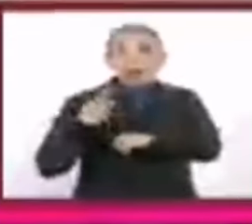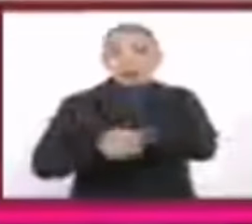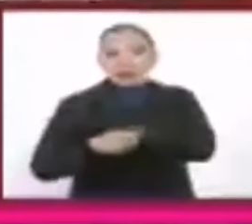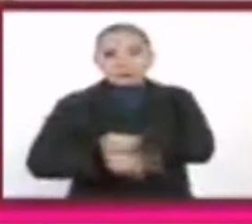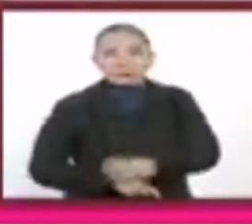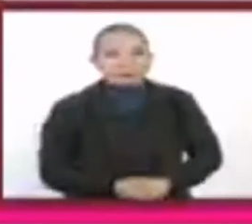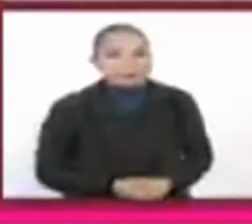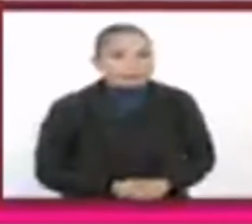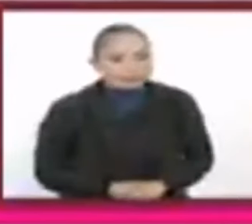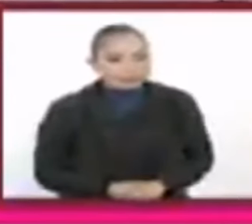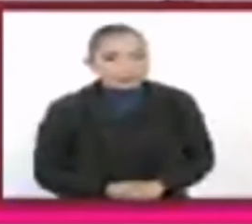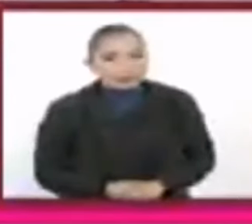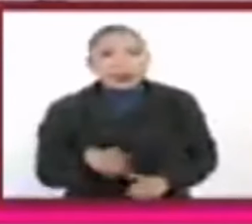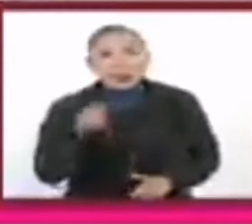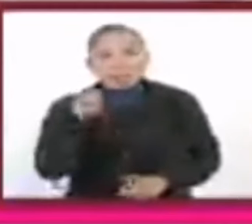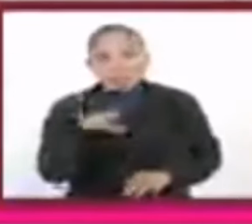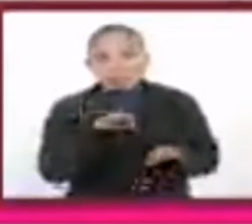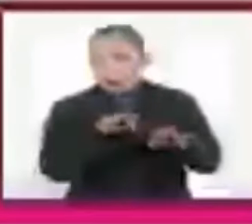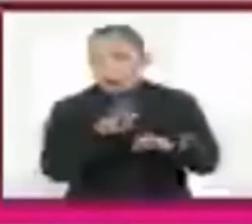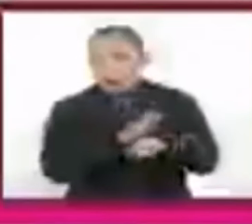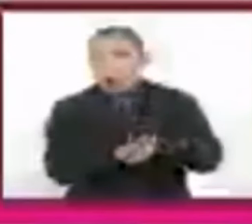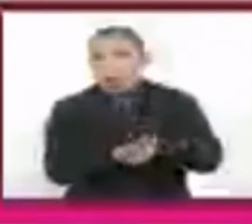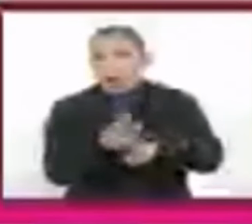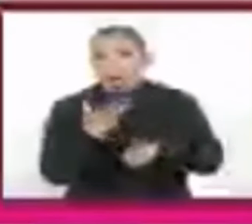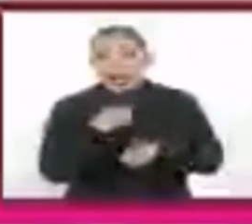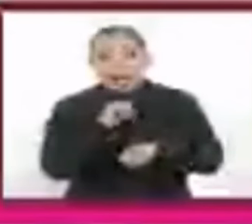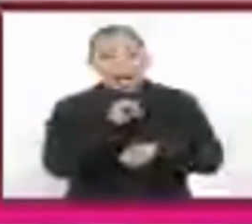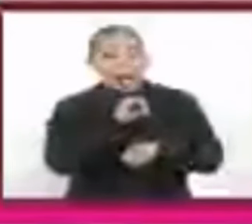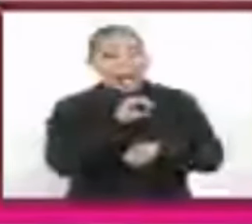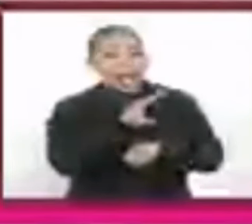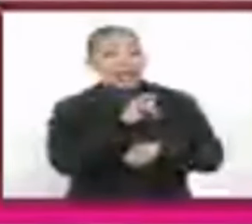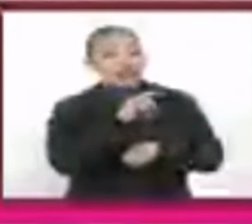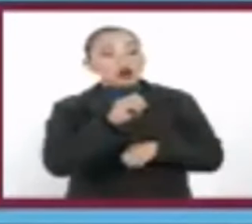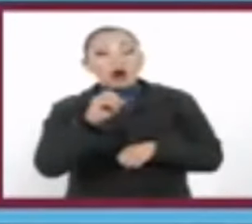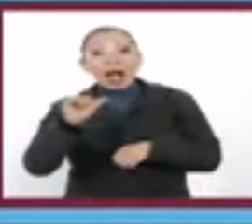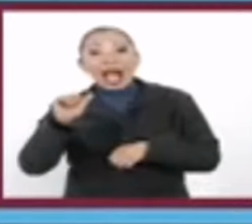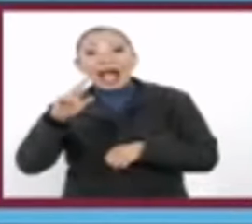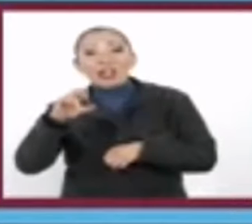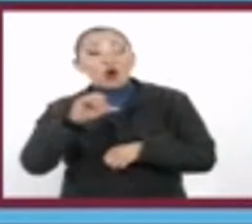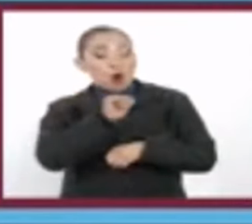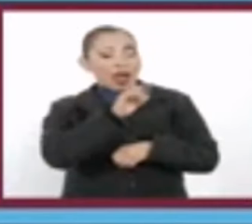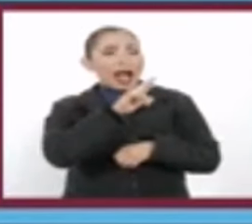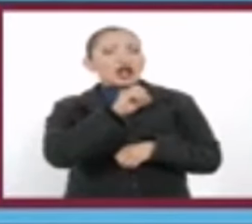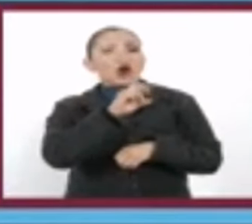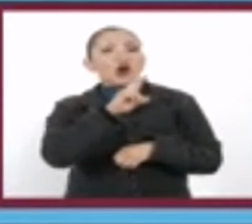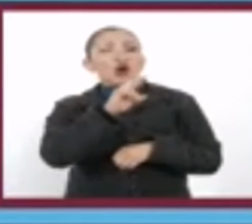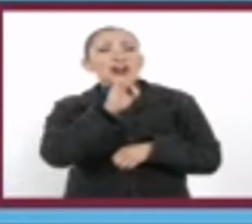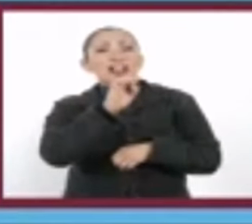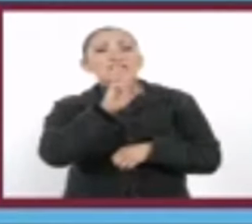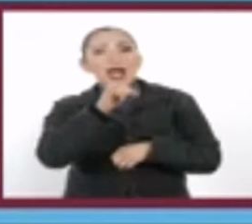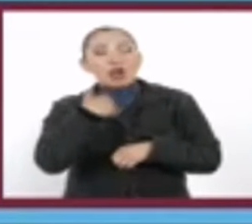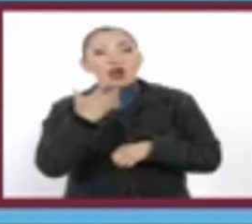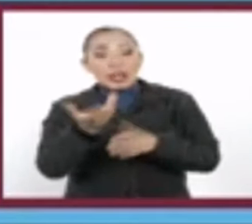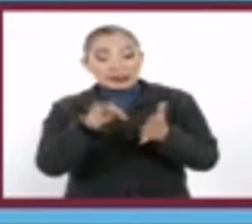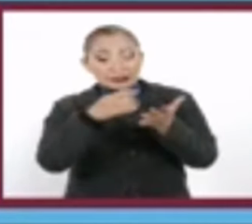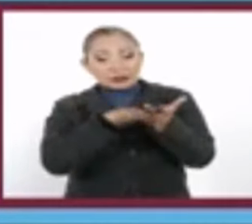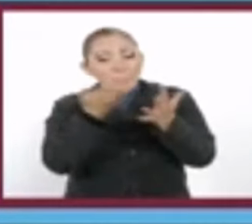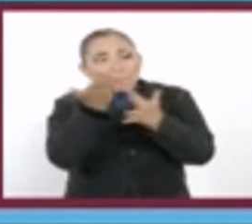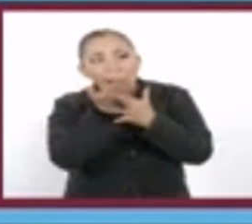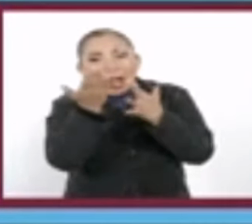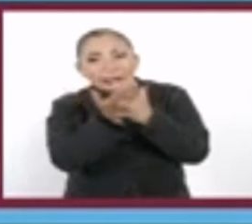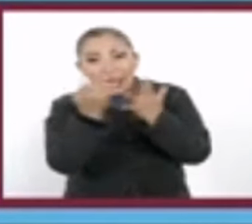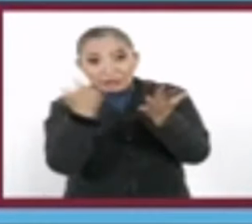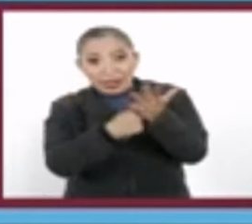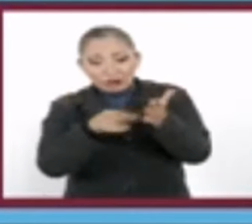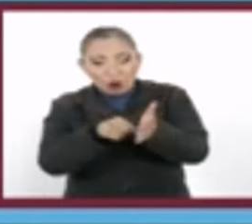situaciones dañinas. Entre dichas funciones está el arco y el acto reflejo. El arco reflejo comprende la vía nerviosa que